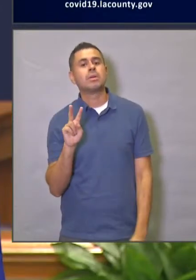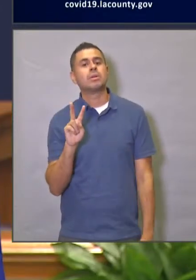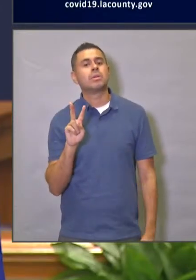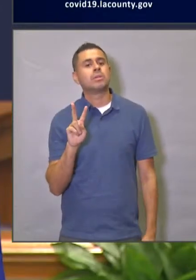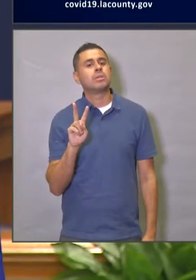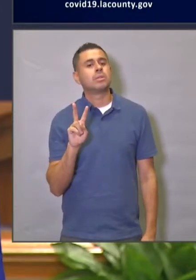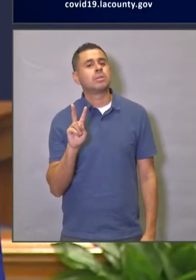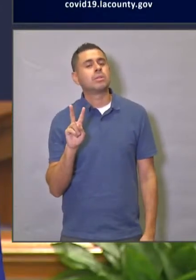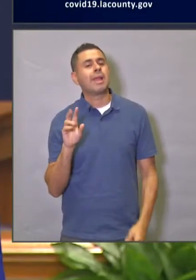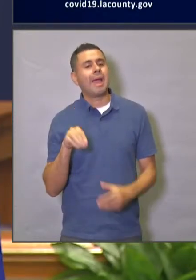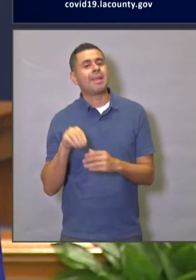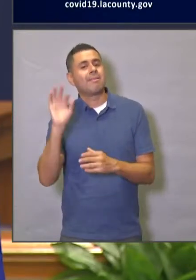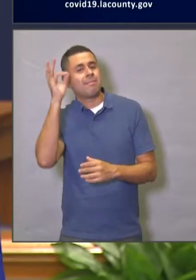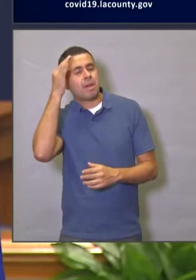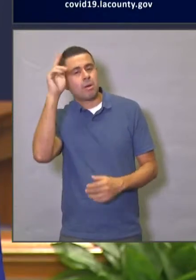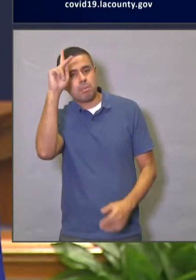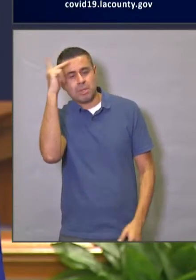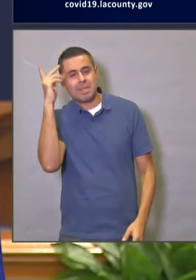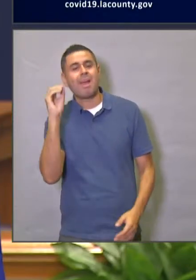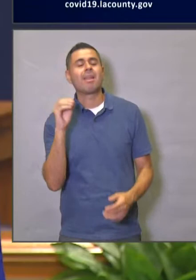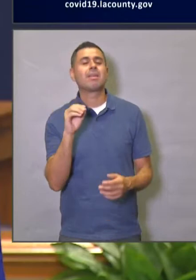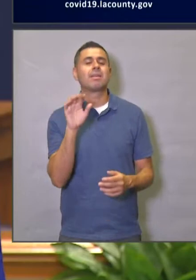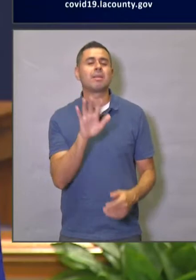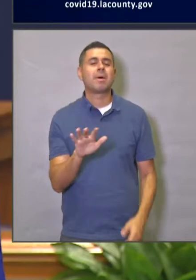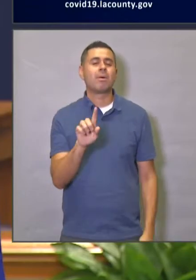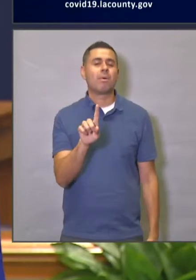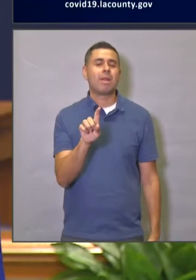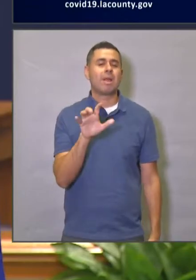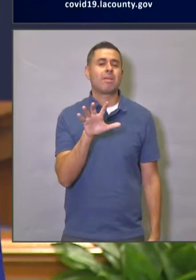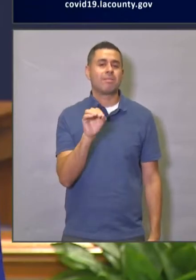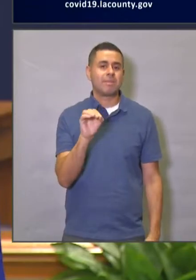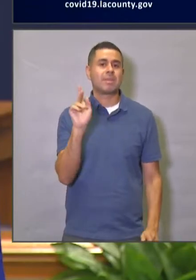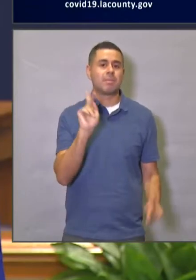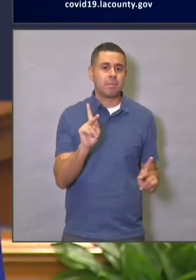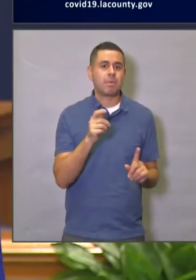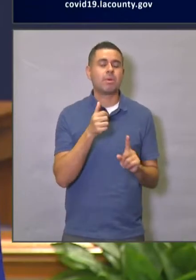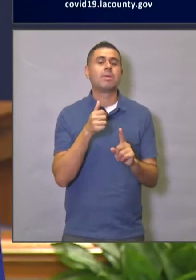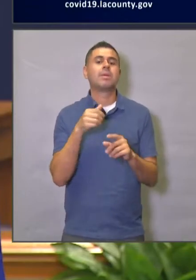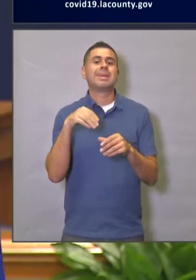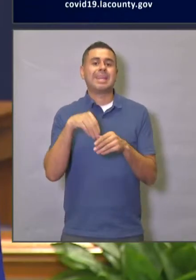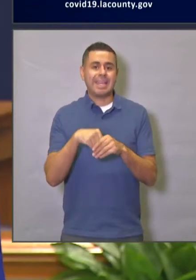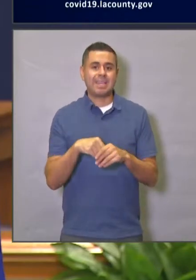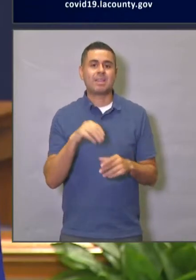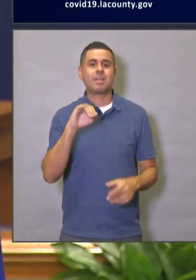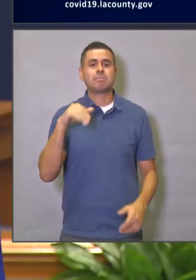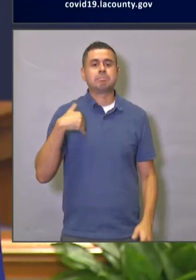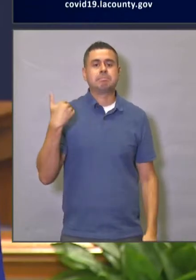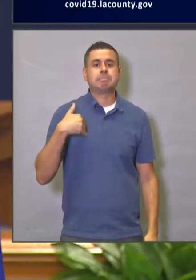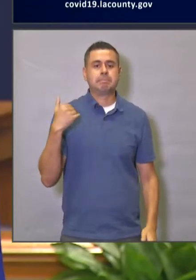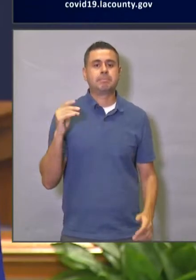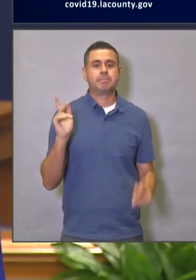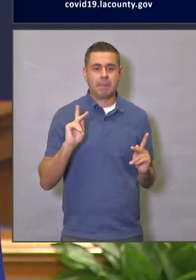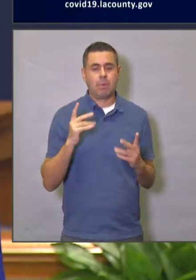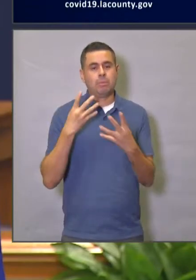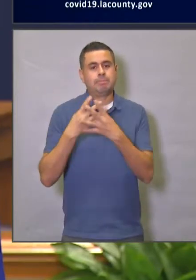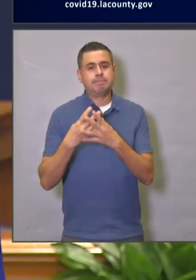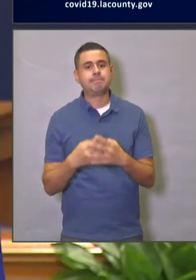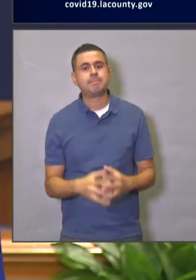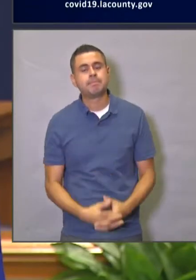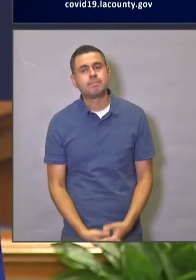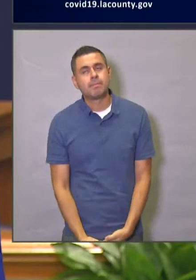cárceles federales y 150 casos en los centros de menores. Más